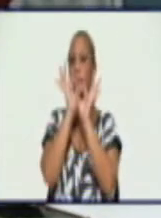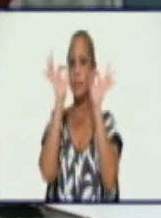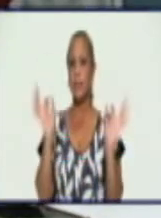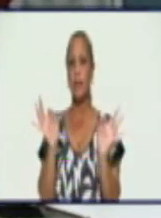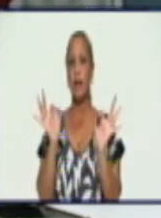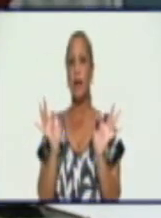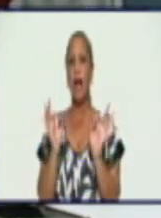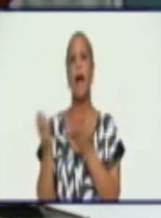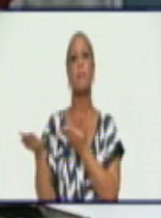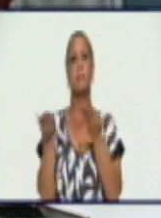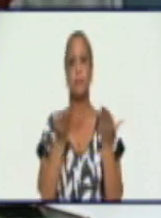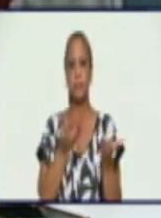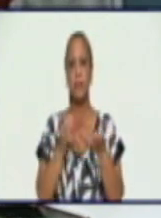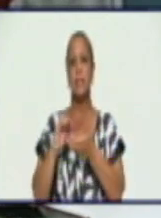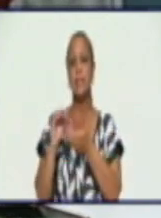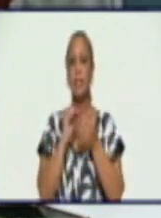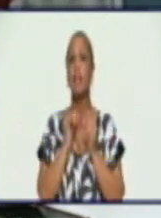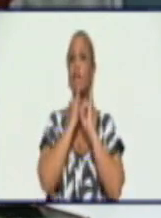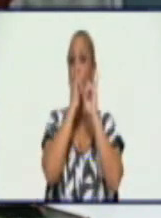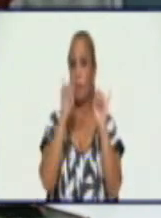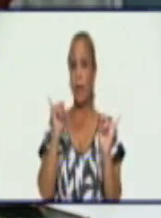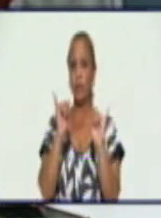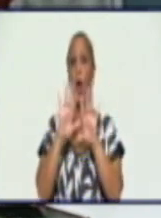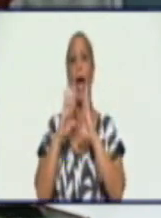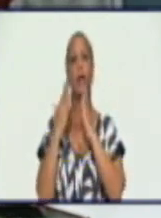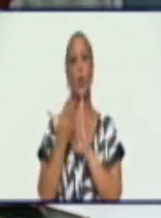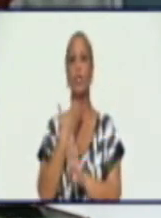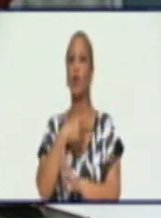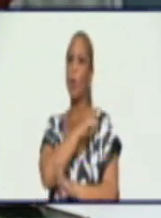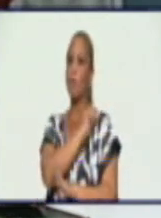han comparecido informando a nuestro pueblo cuidemos